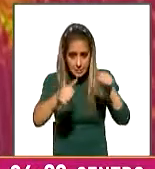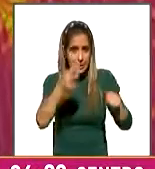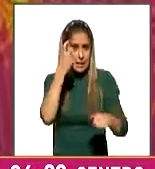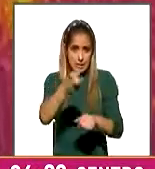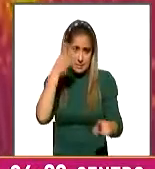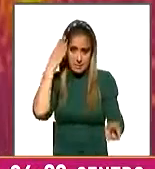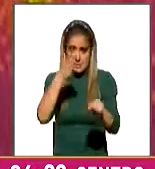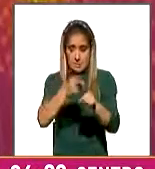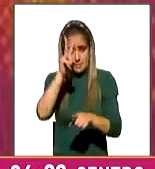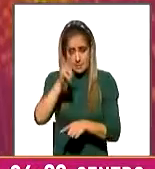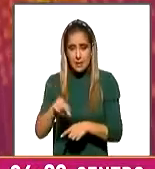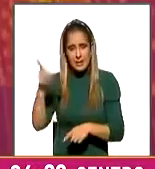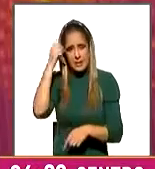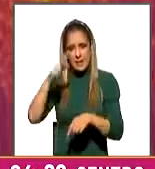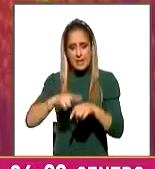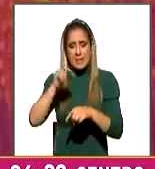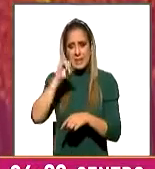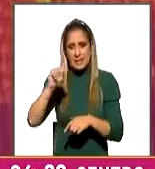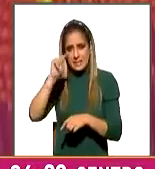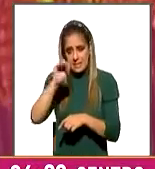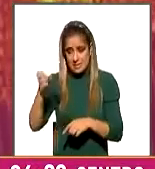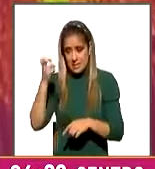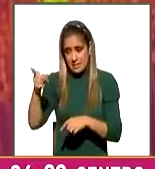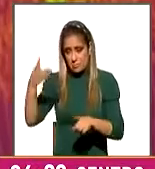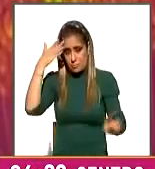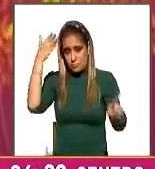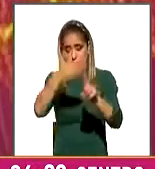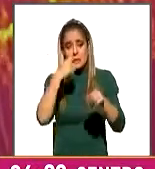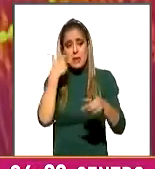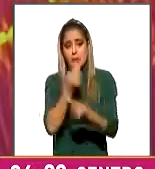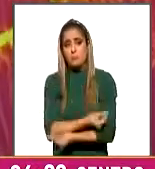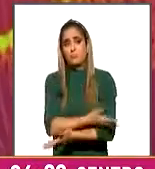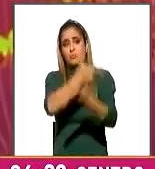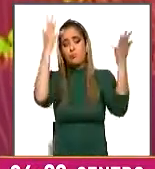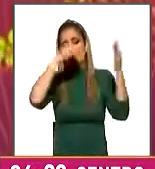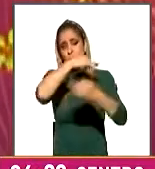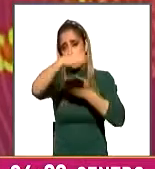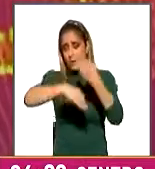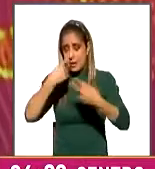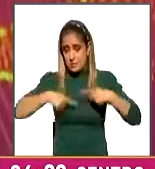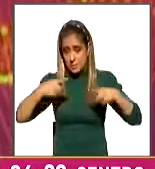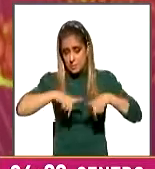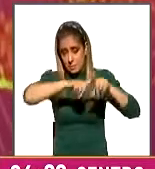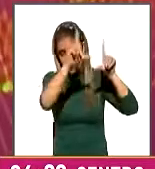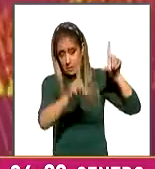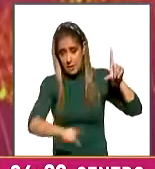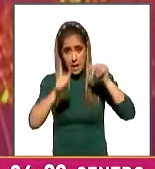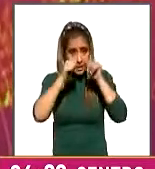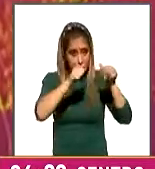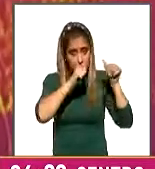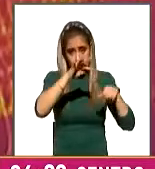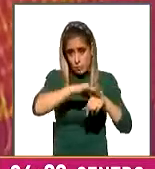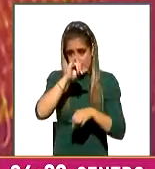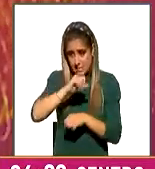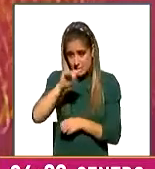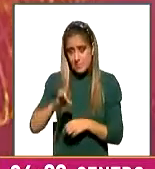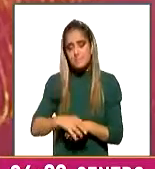Y Nayarit tenemos dos temas ahí fundamentales. Claro. Vamos a tener dos grandes hospitales que se llaman APP